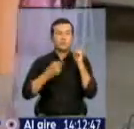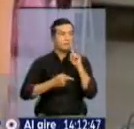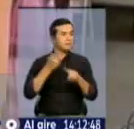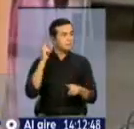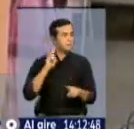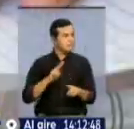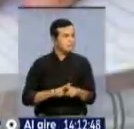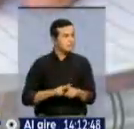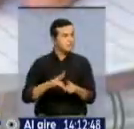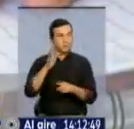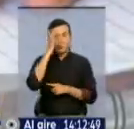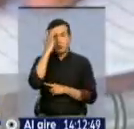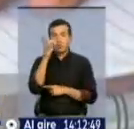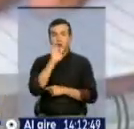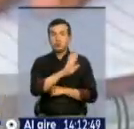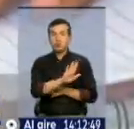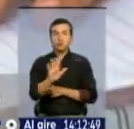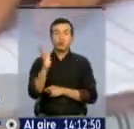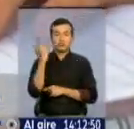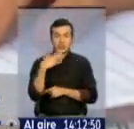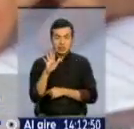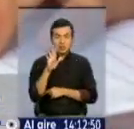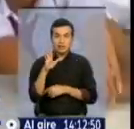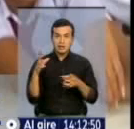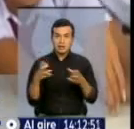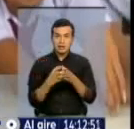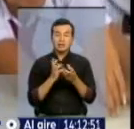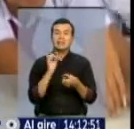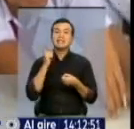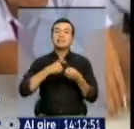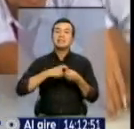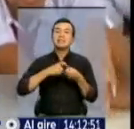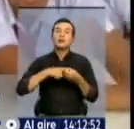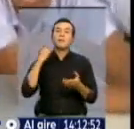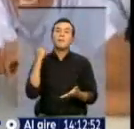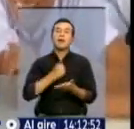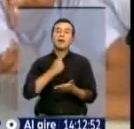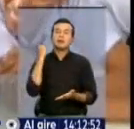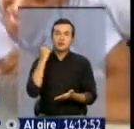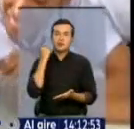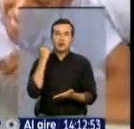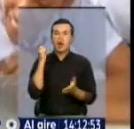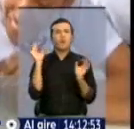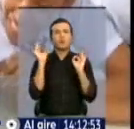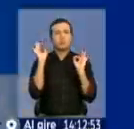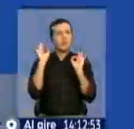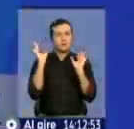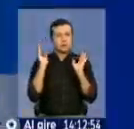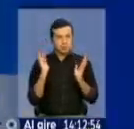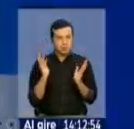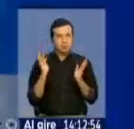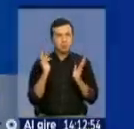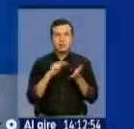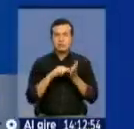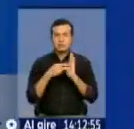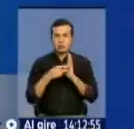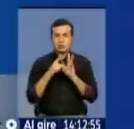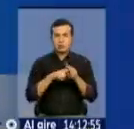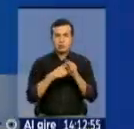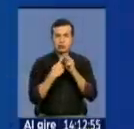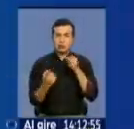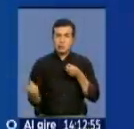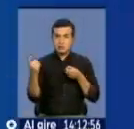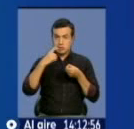vez, pues quienes forman ya parte del mismo, su inscripción y matrícula se genera automáticamente. Es decir, que en la fase